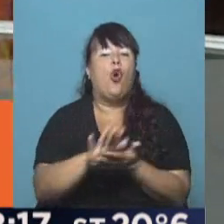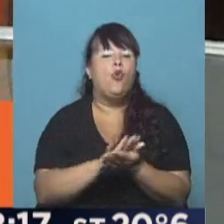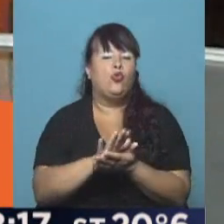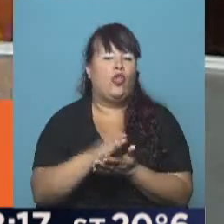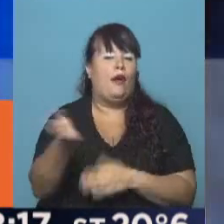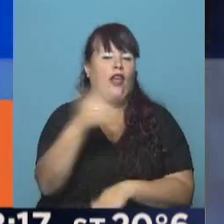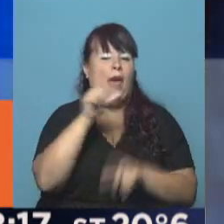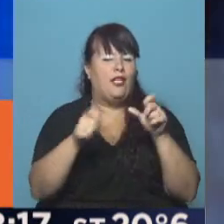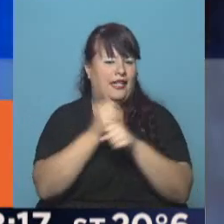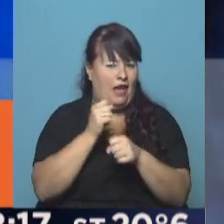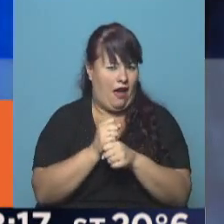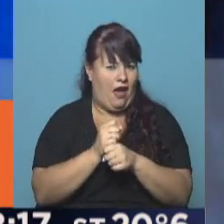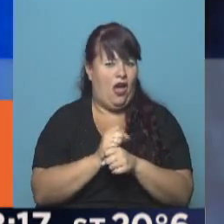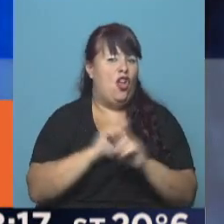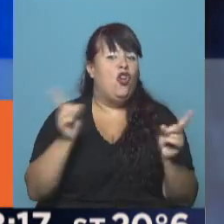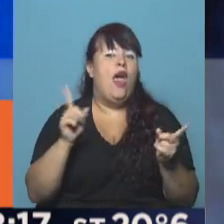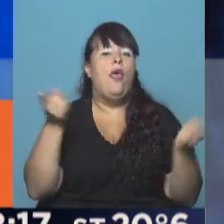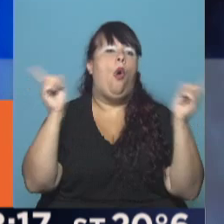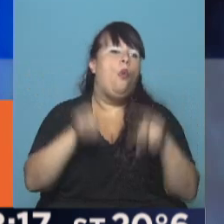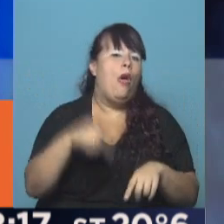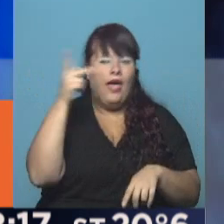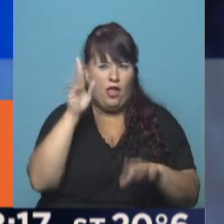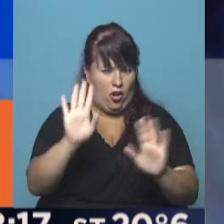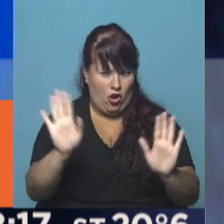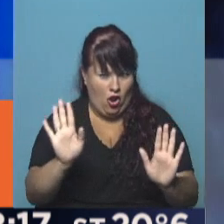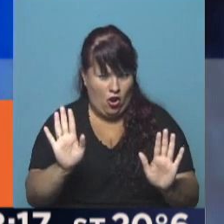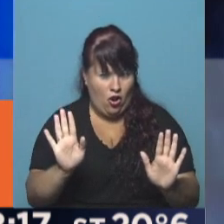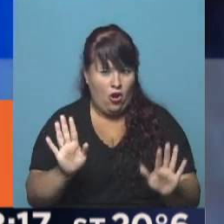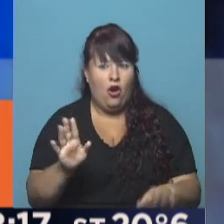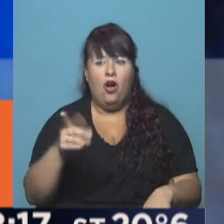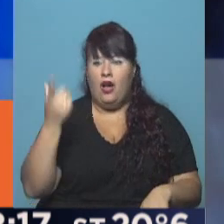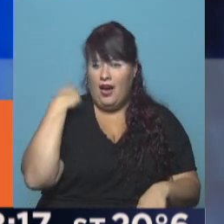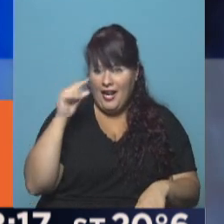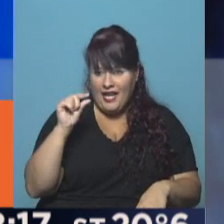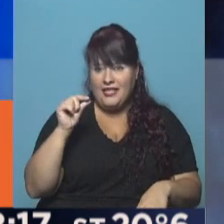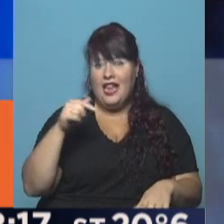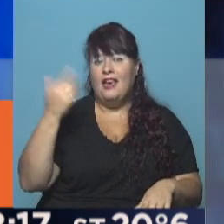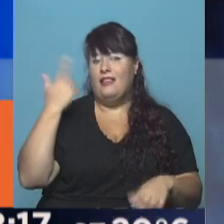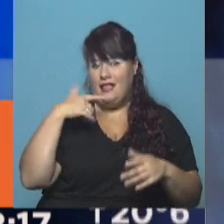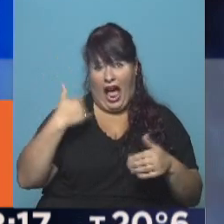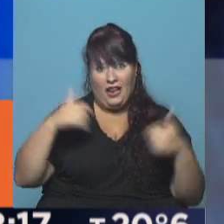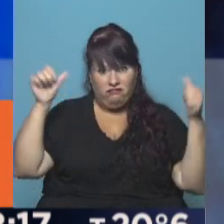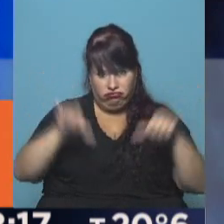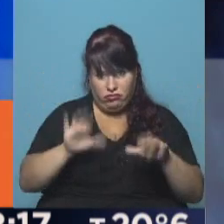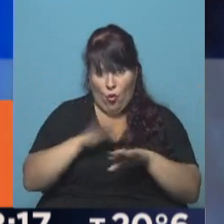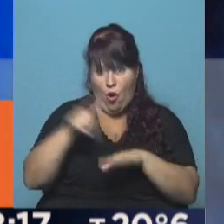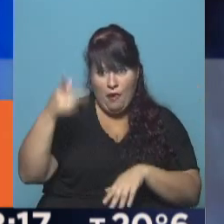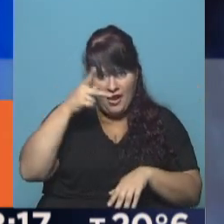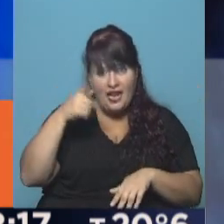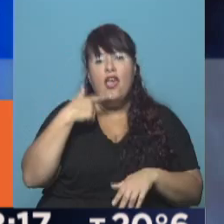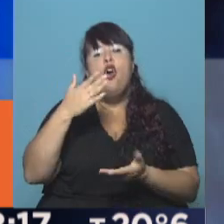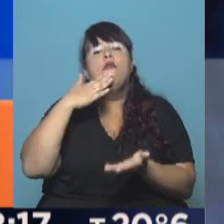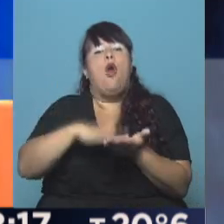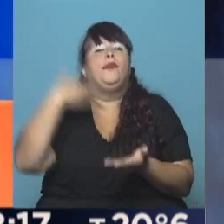mayoría trabajadora que no puede venir del volveremos del kirchnerismo que acaban de dejar del país como lo dejaron y nos están